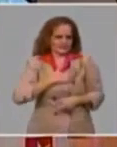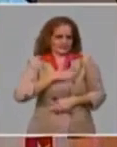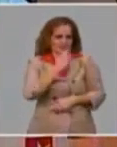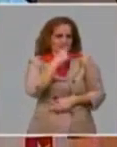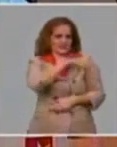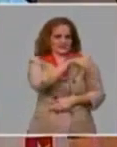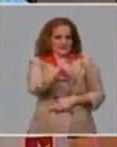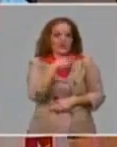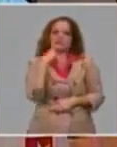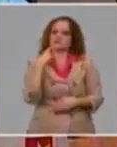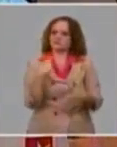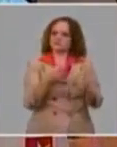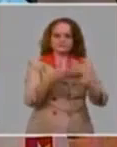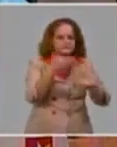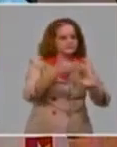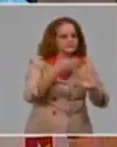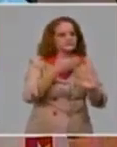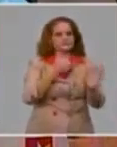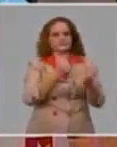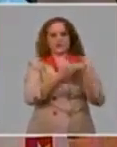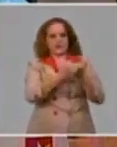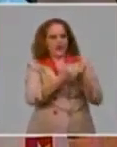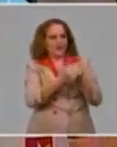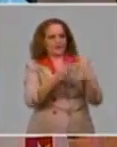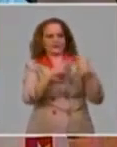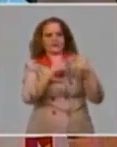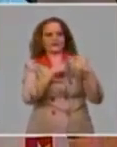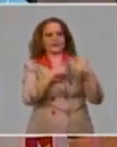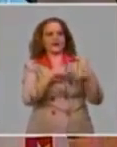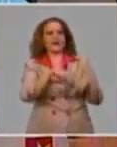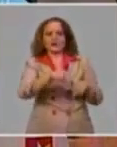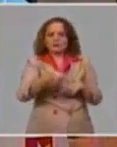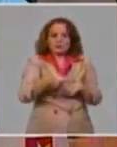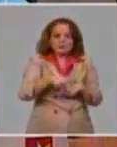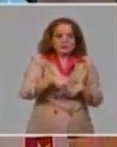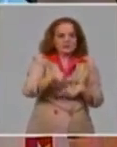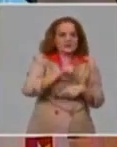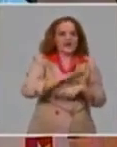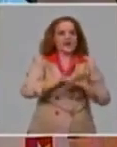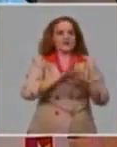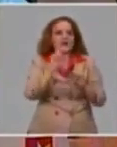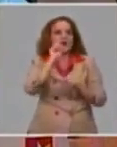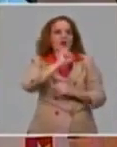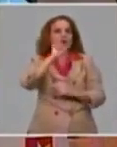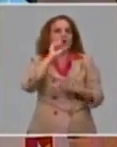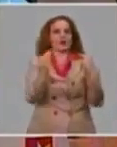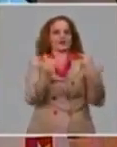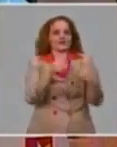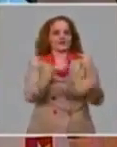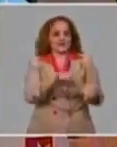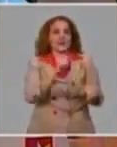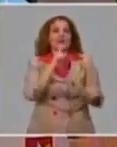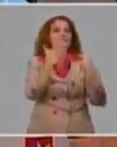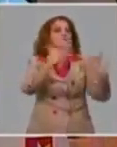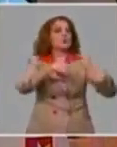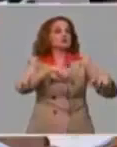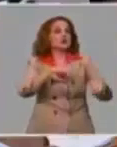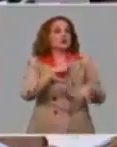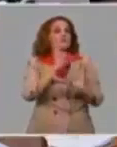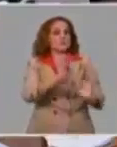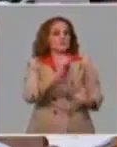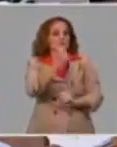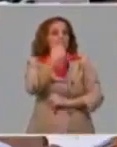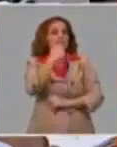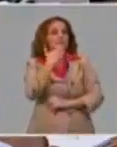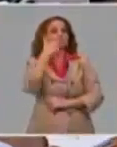que en los próximos días debe inaugurarse, que eso es directamente para la producción de medicamentos, de un medicamento que ha sido muy efectivo.